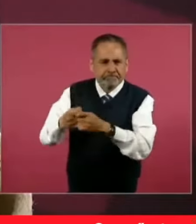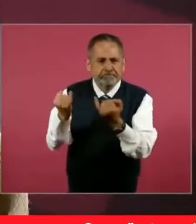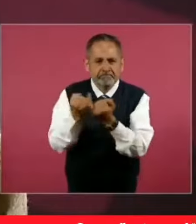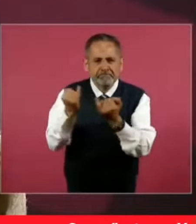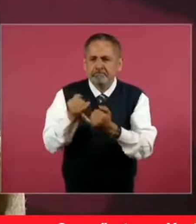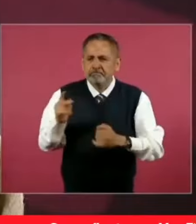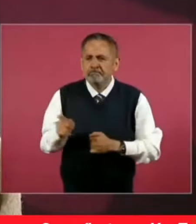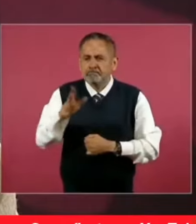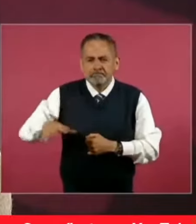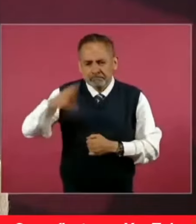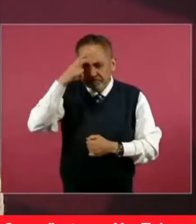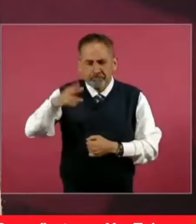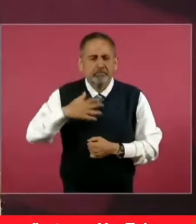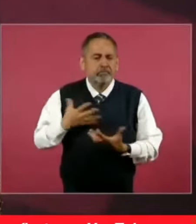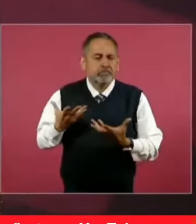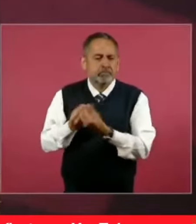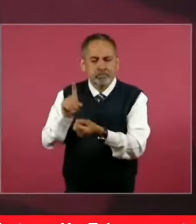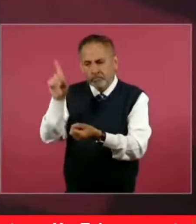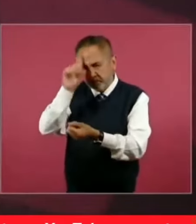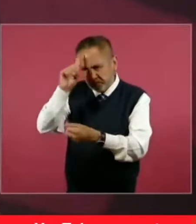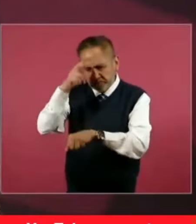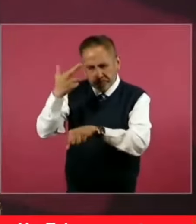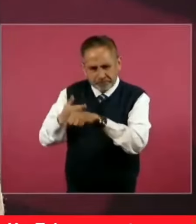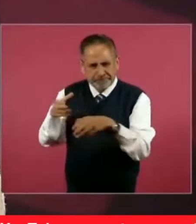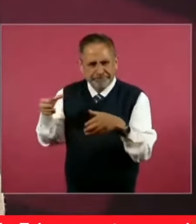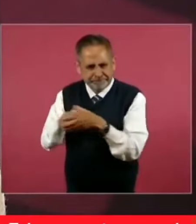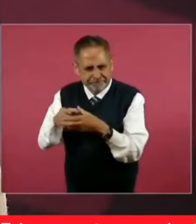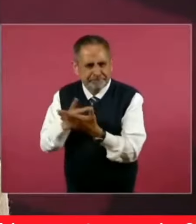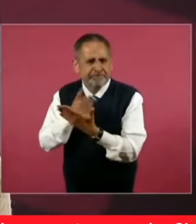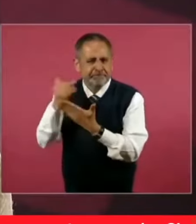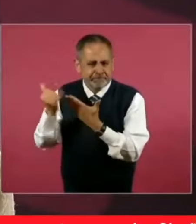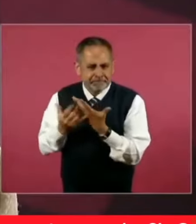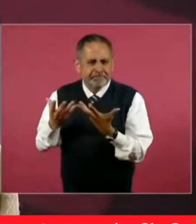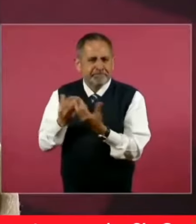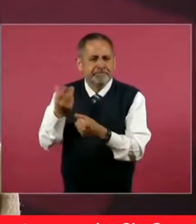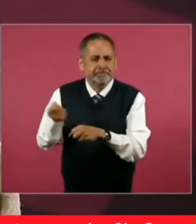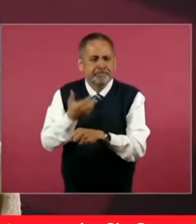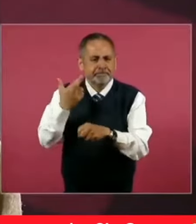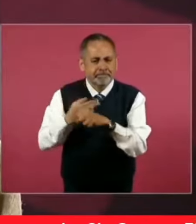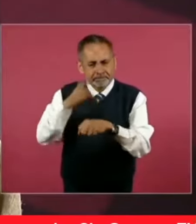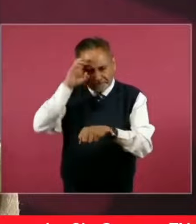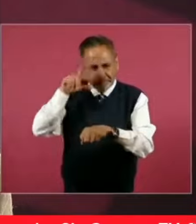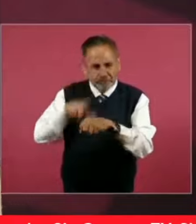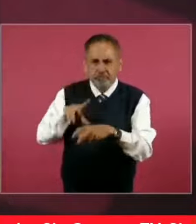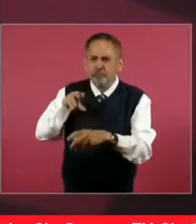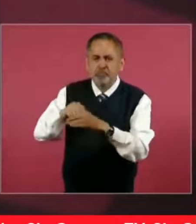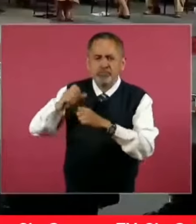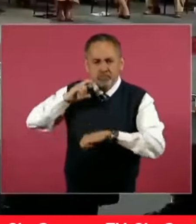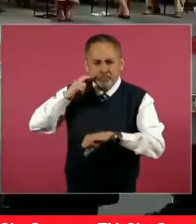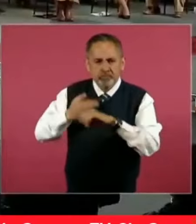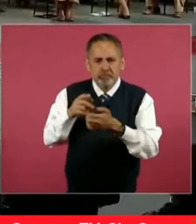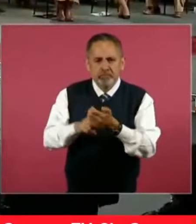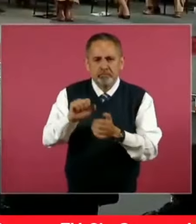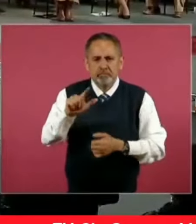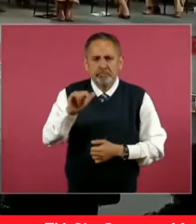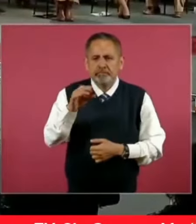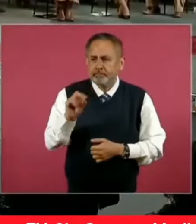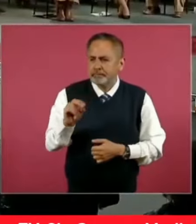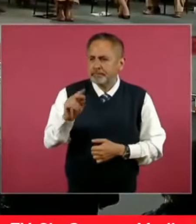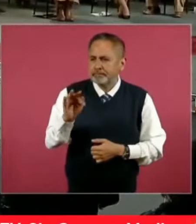México. Soy parte del Consejo Asesor de Original, proyecto de la Secretaría de Cultura a cargo de la licenciada Alejandra